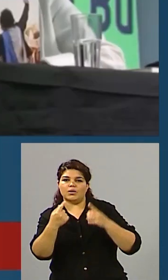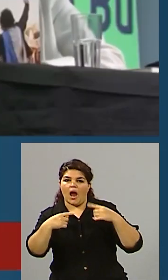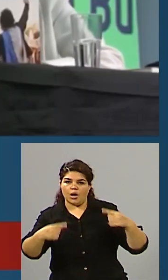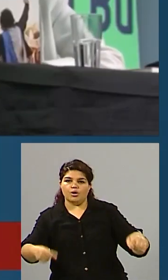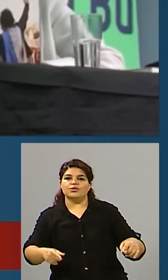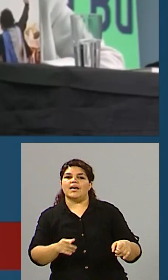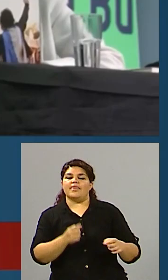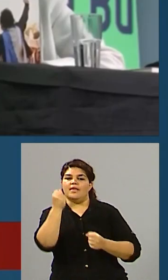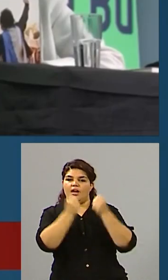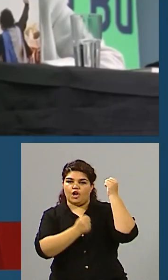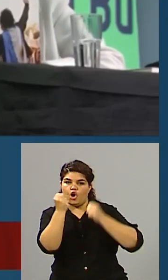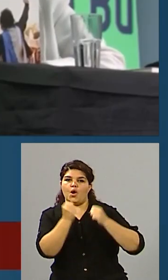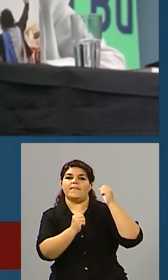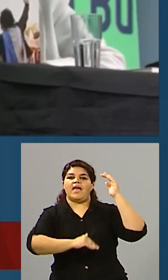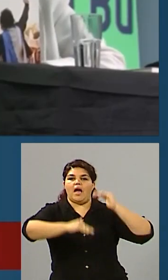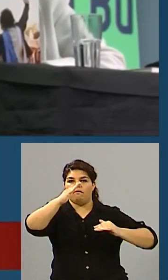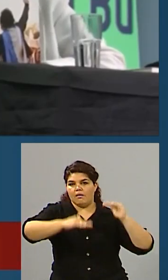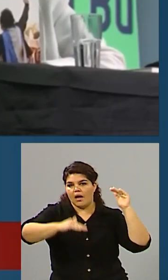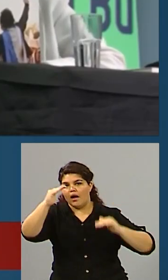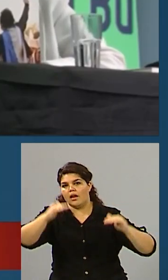de la economía, que vamos a tener